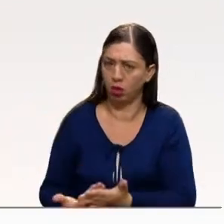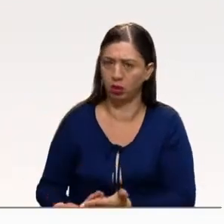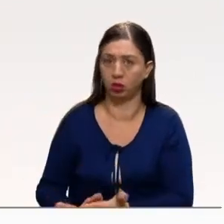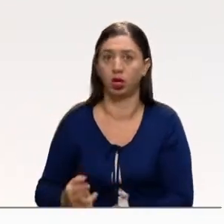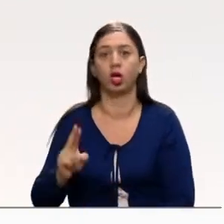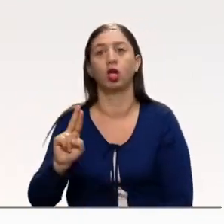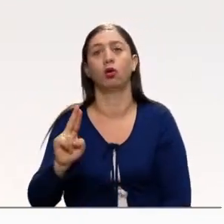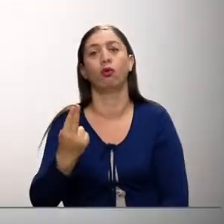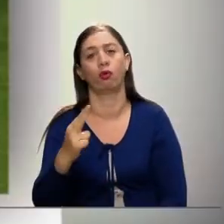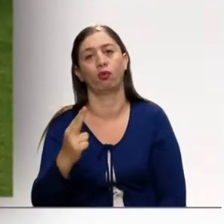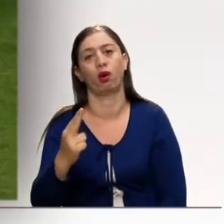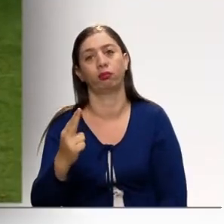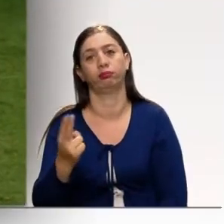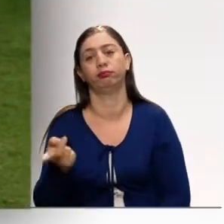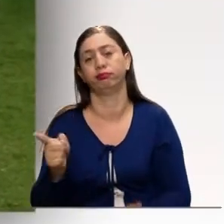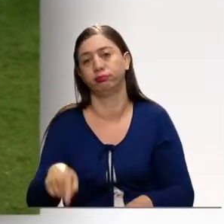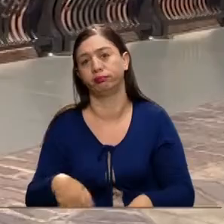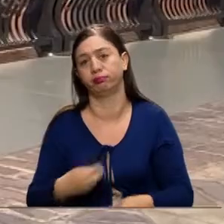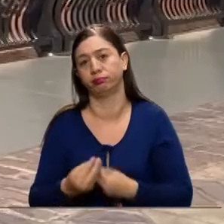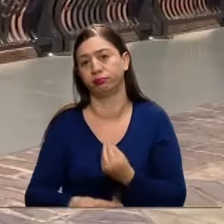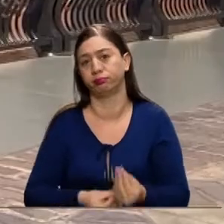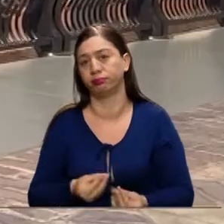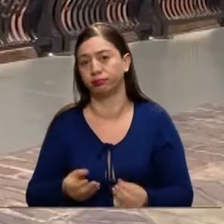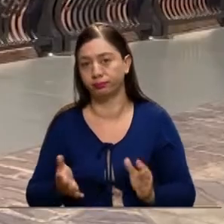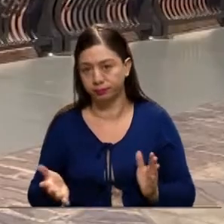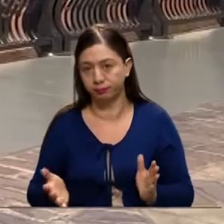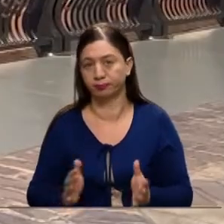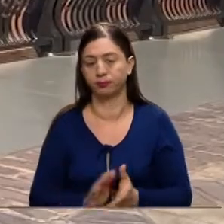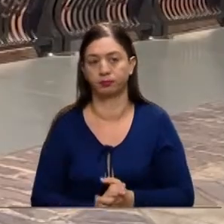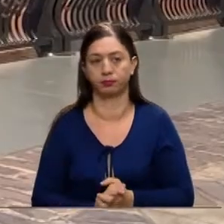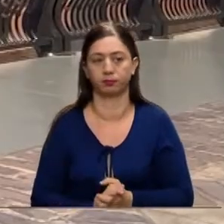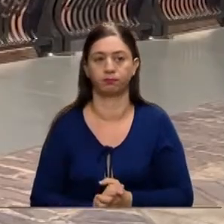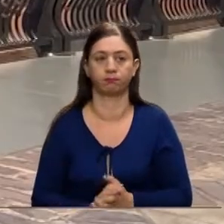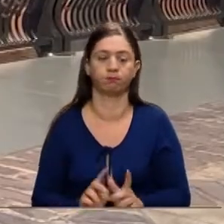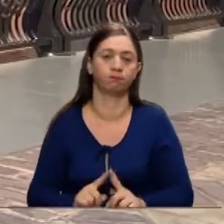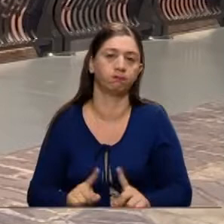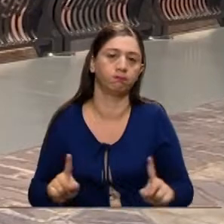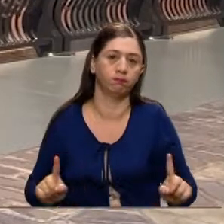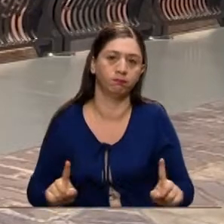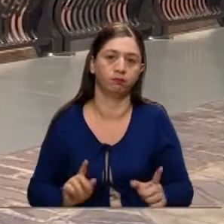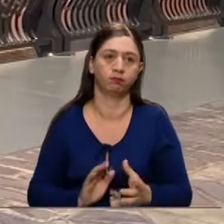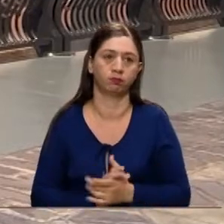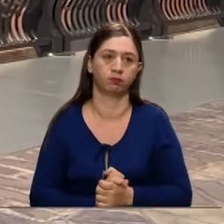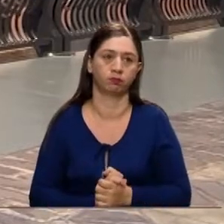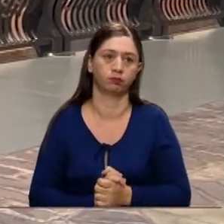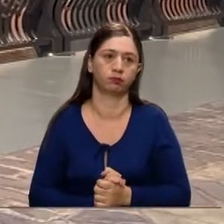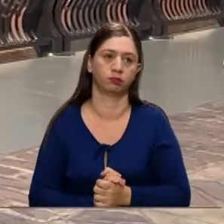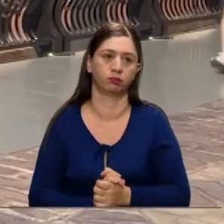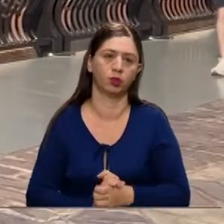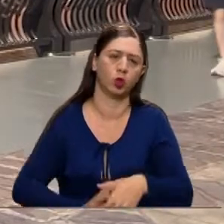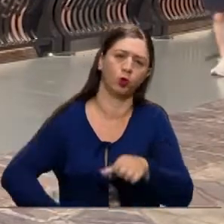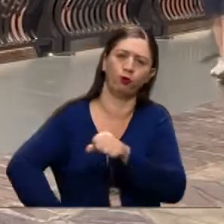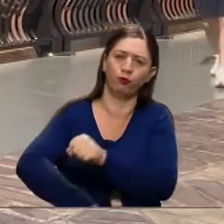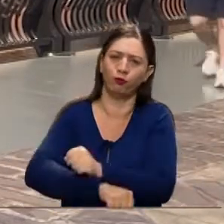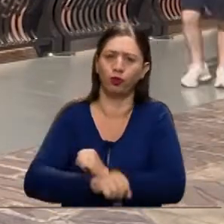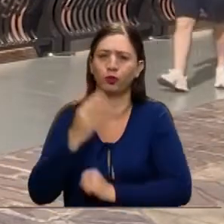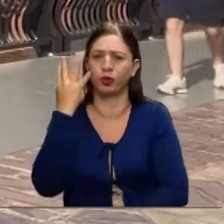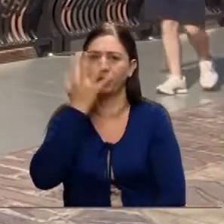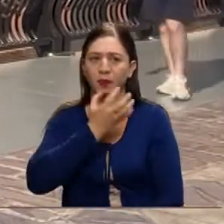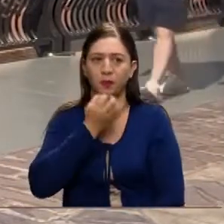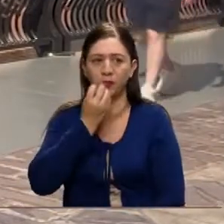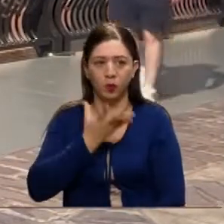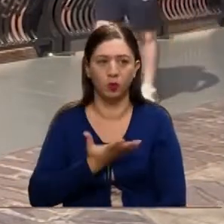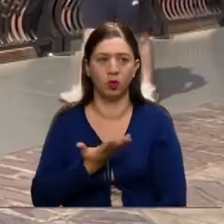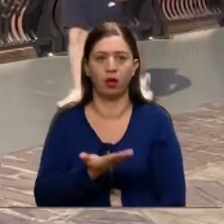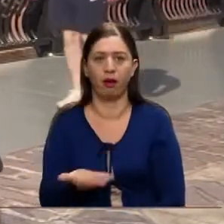Uruguay hizo su parte, pero qué lindo, bueno, cómo es el fútbol, que Uruguay